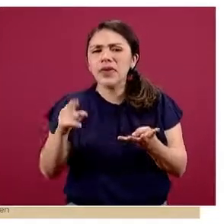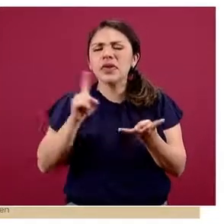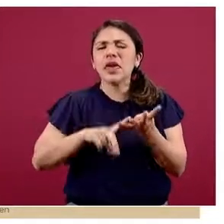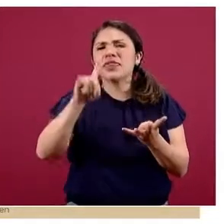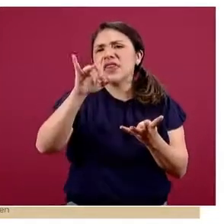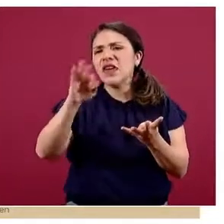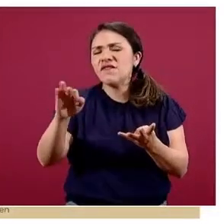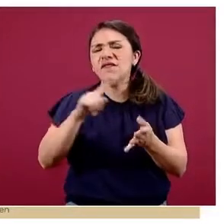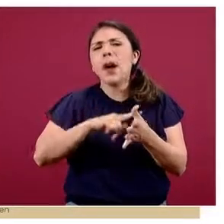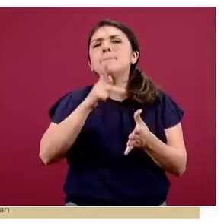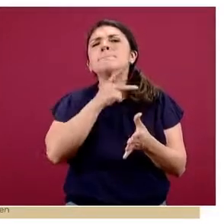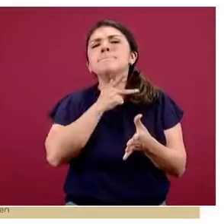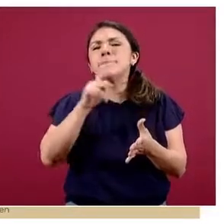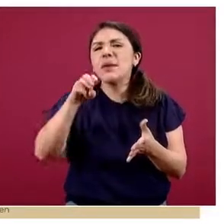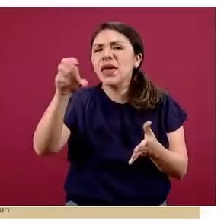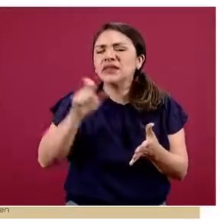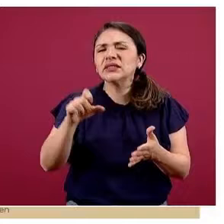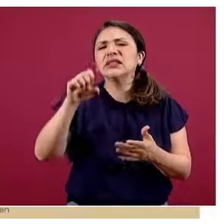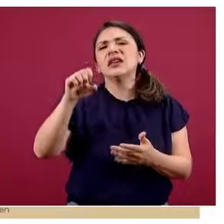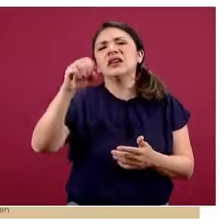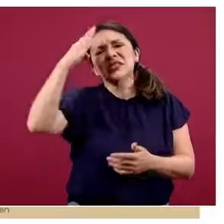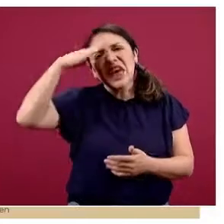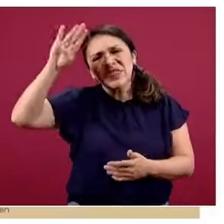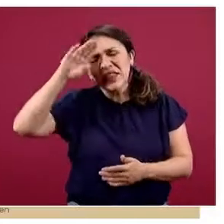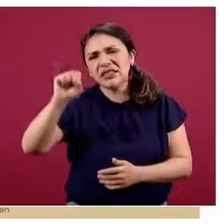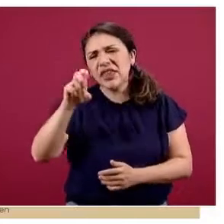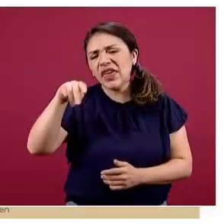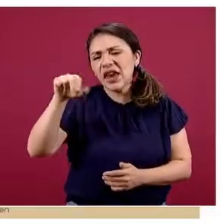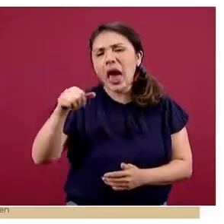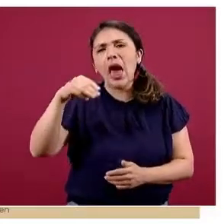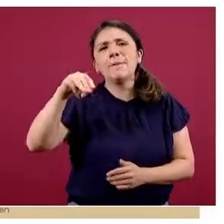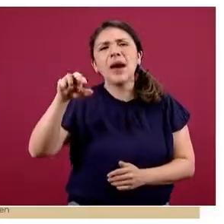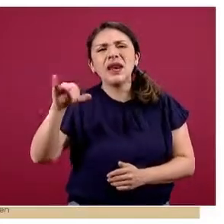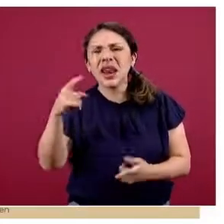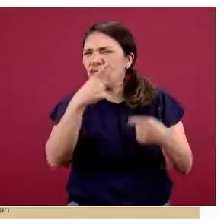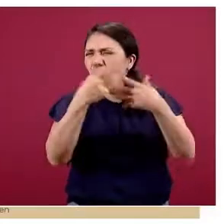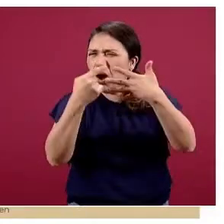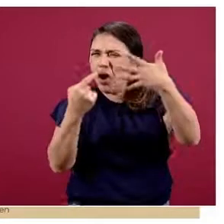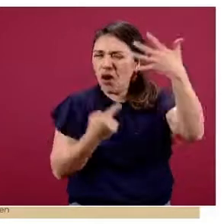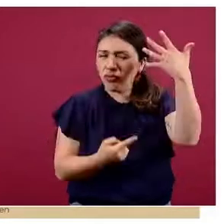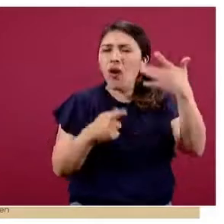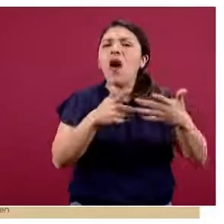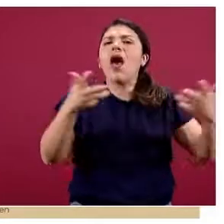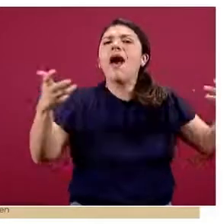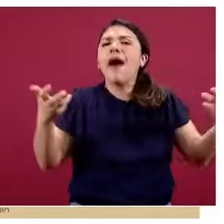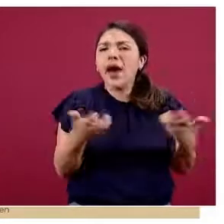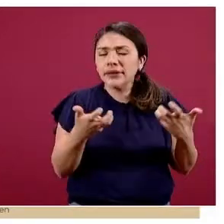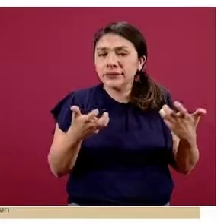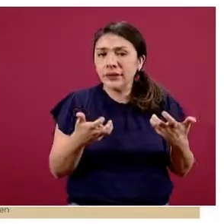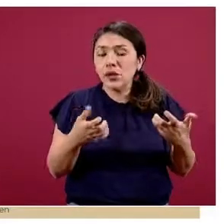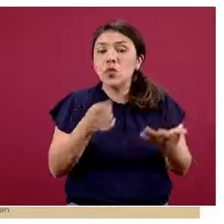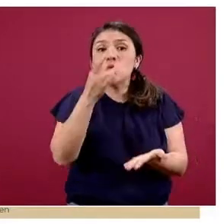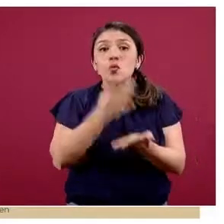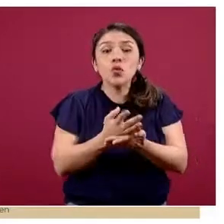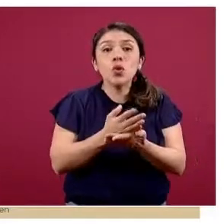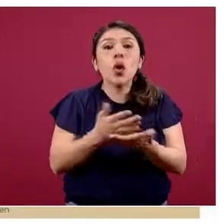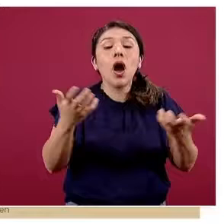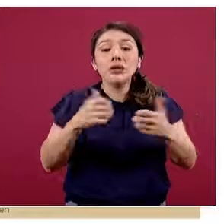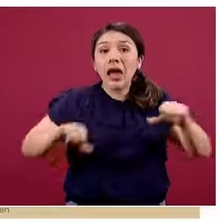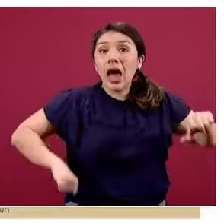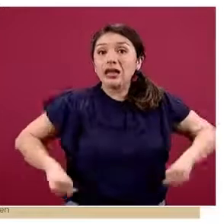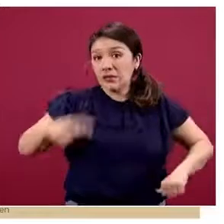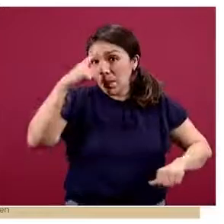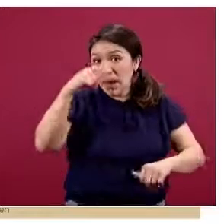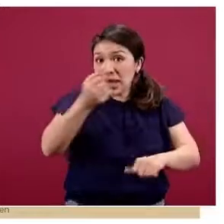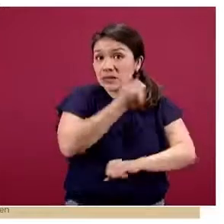el DIF, Pemex, Sedena, Marina, todos estos, las acciones, solo las específicas en salud,